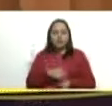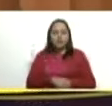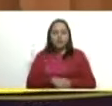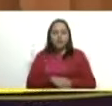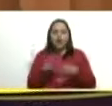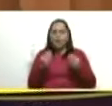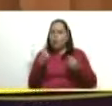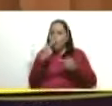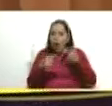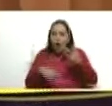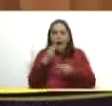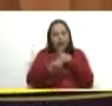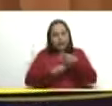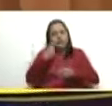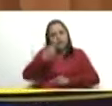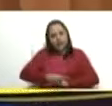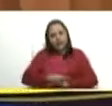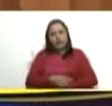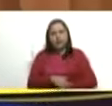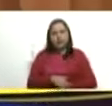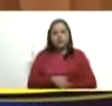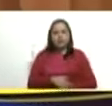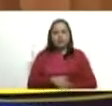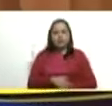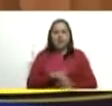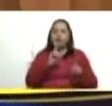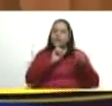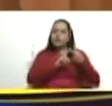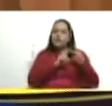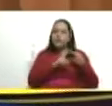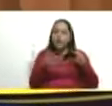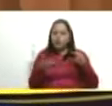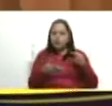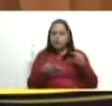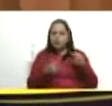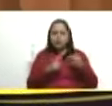muchas cosas que hay que hacer. En primer lugar,